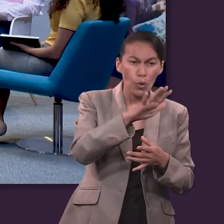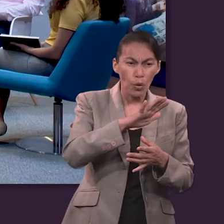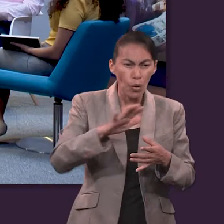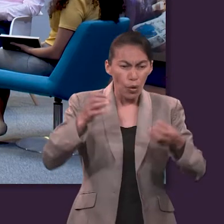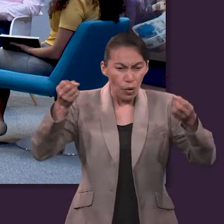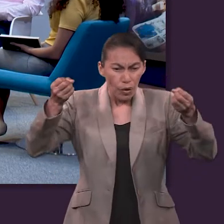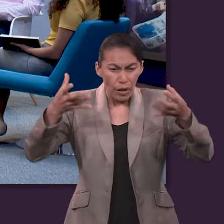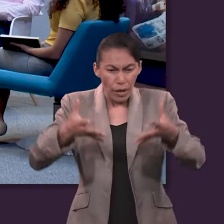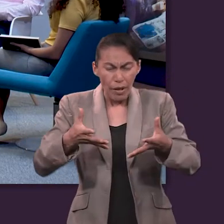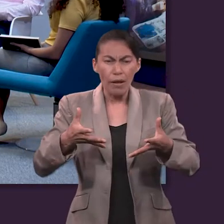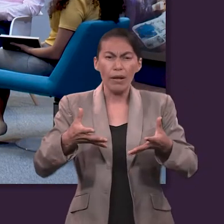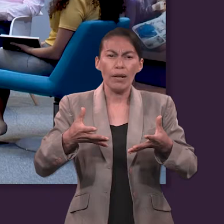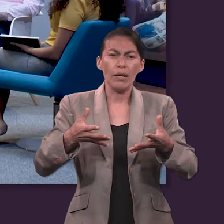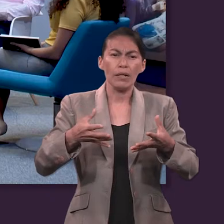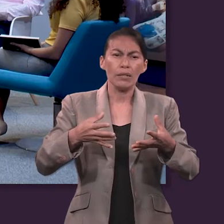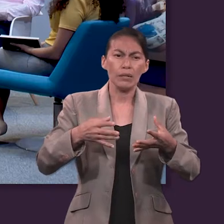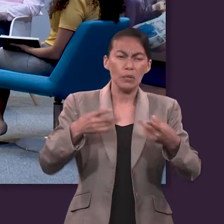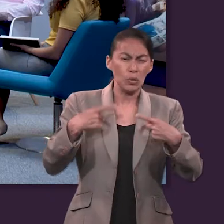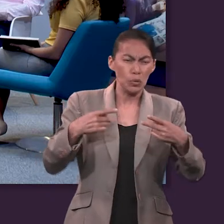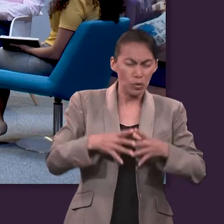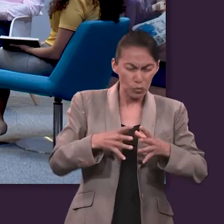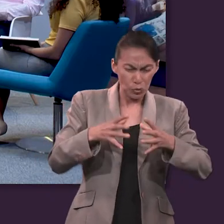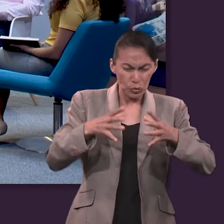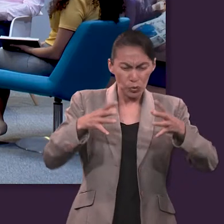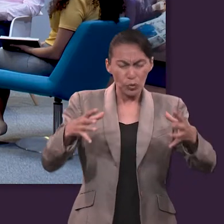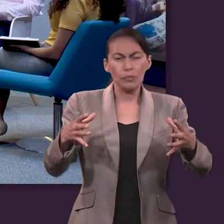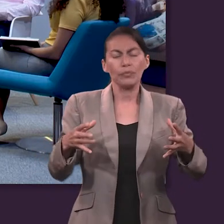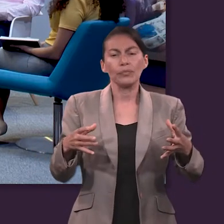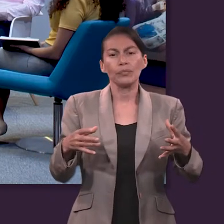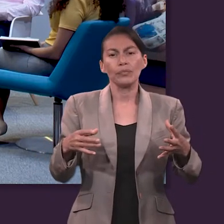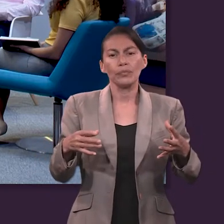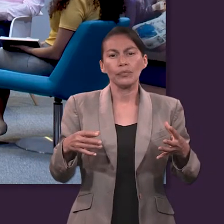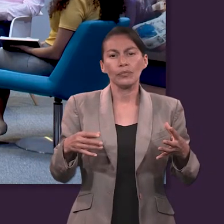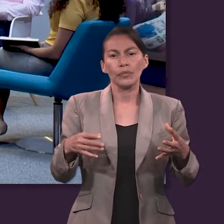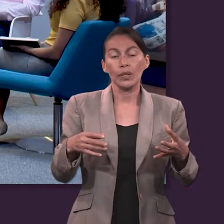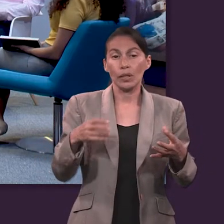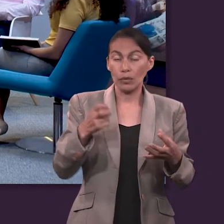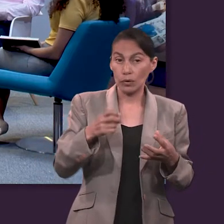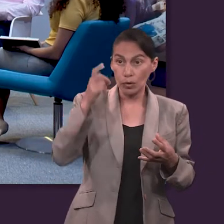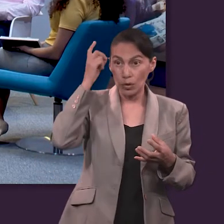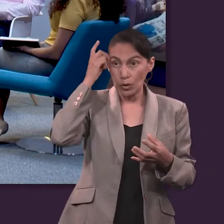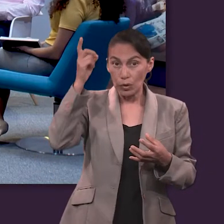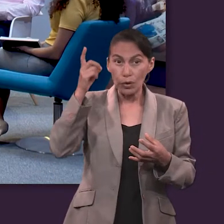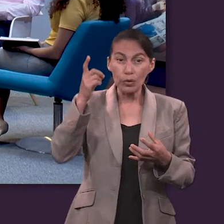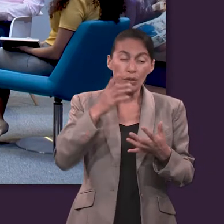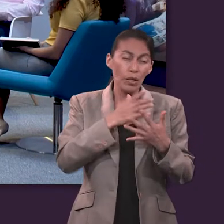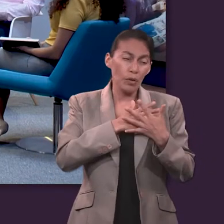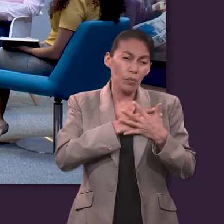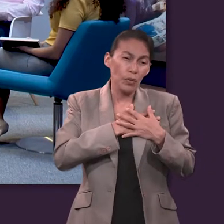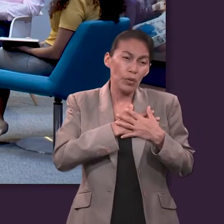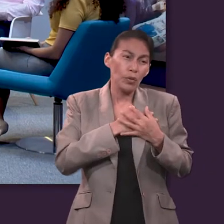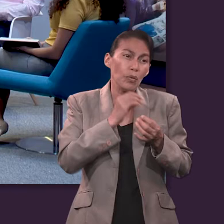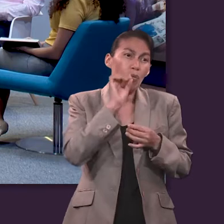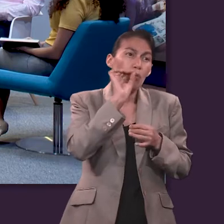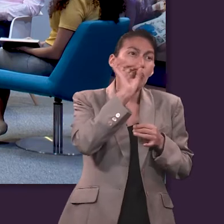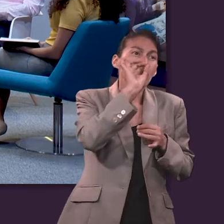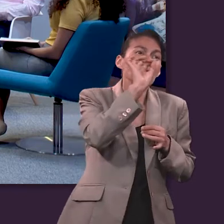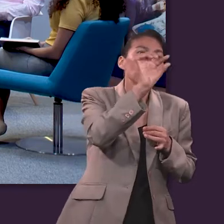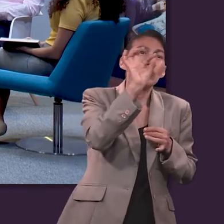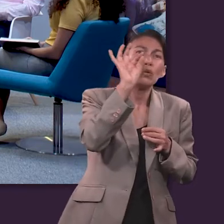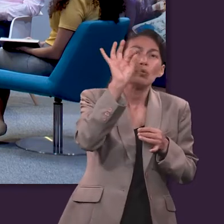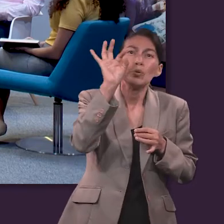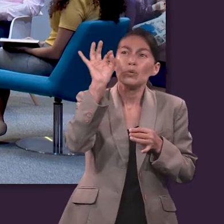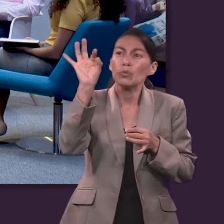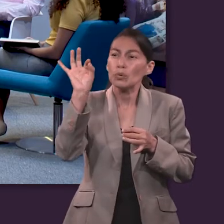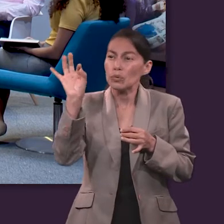encargó de escribir el mensaje de este maravilloso amor que nos dice en Juan, en el aire, en el agua, en la